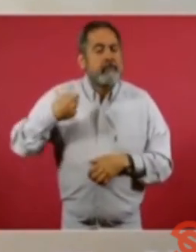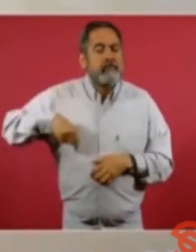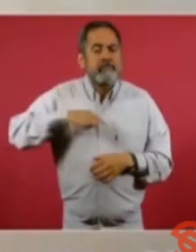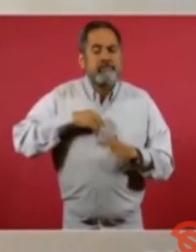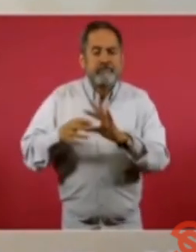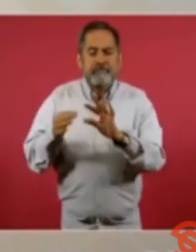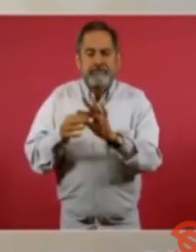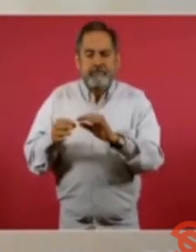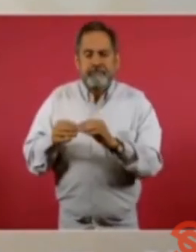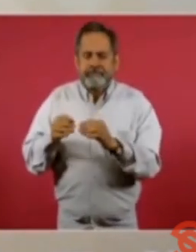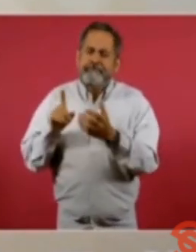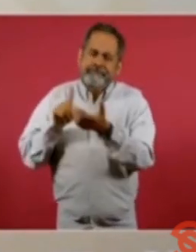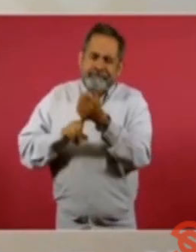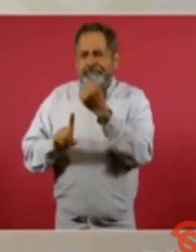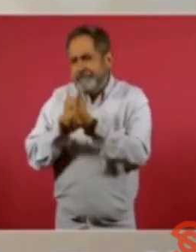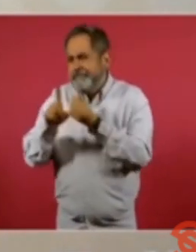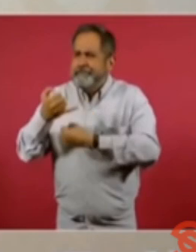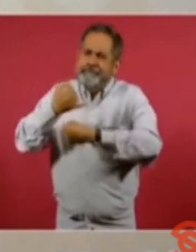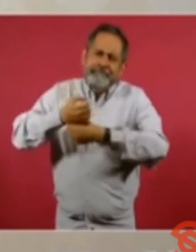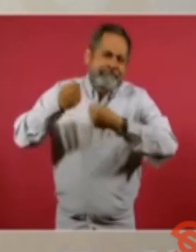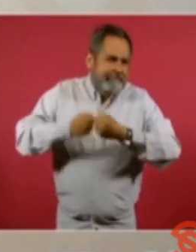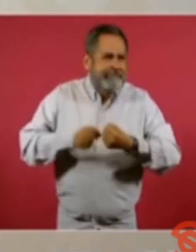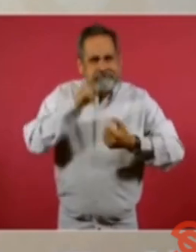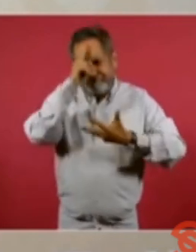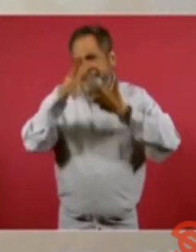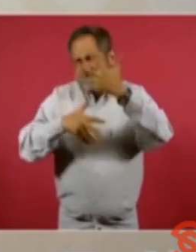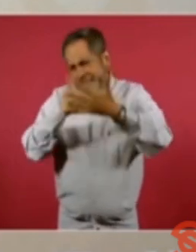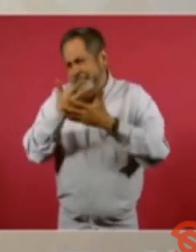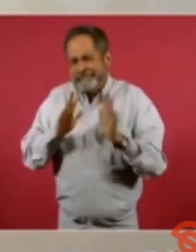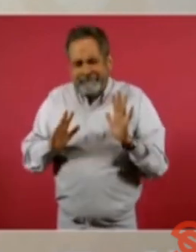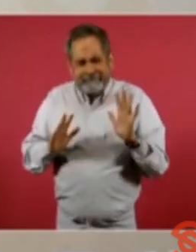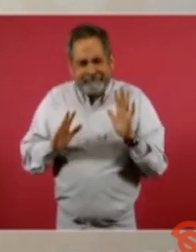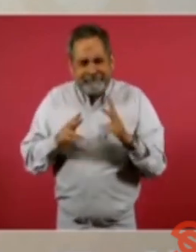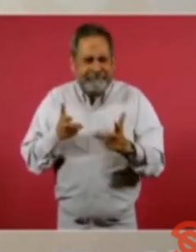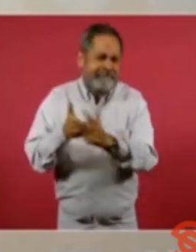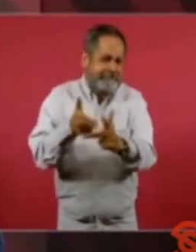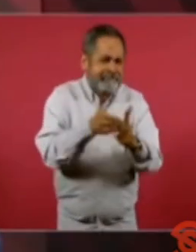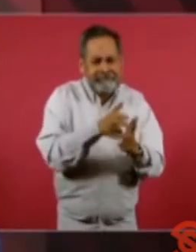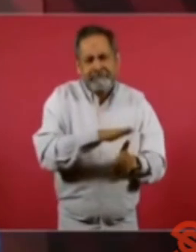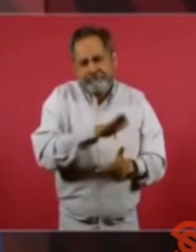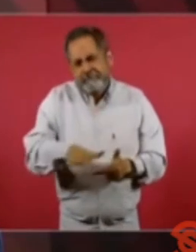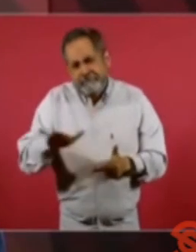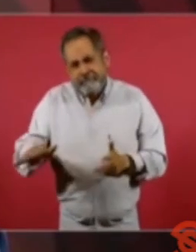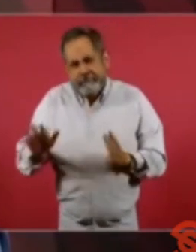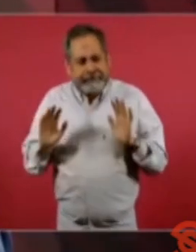pues tenemos problemas de inseguridad, de violencia, homicidios,